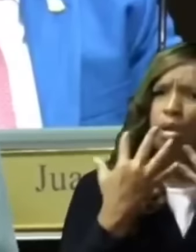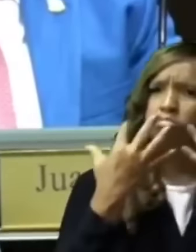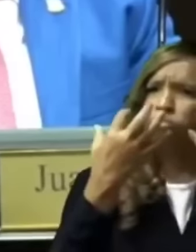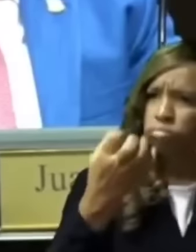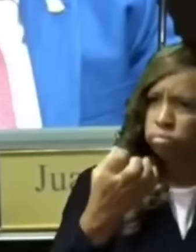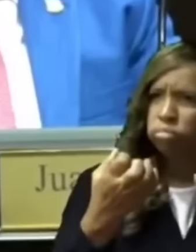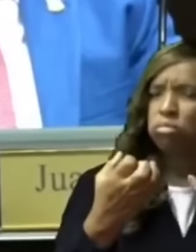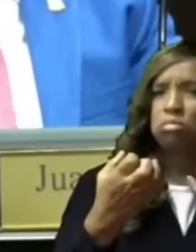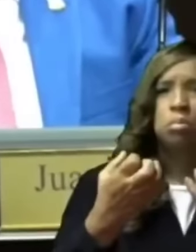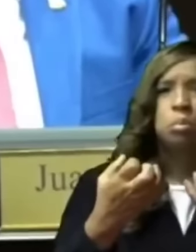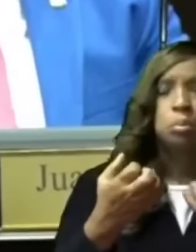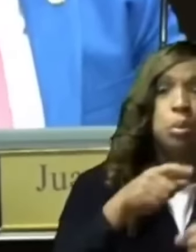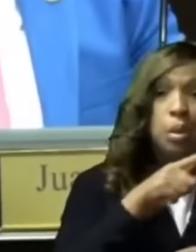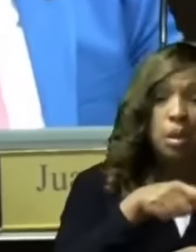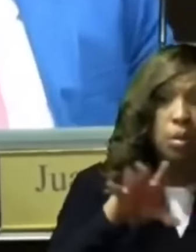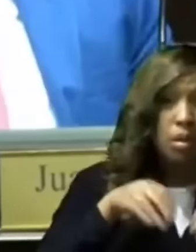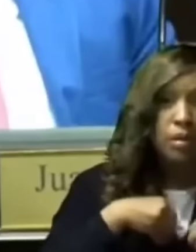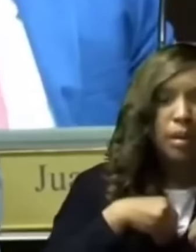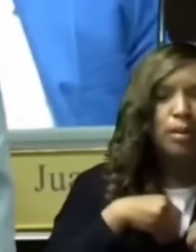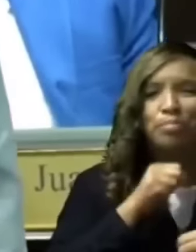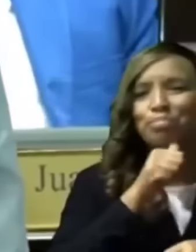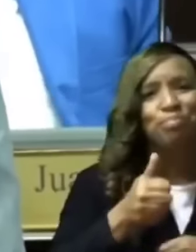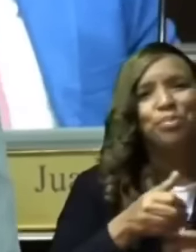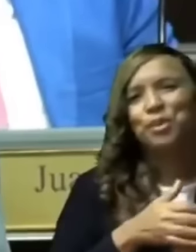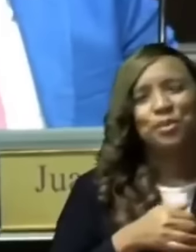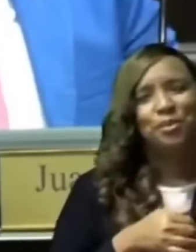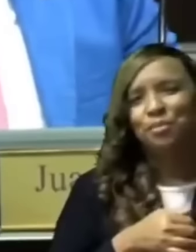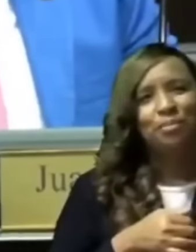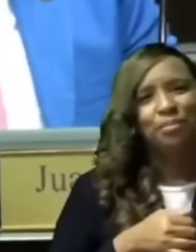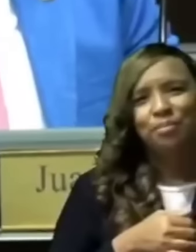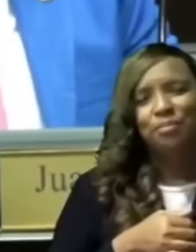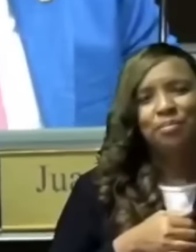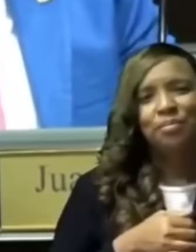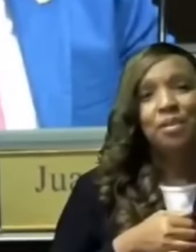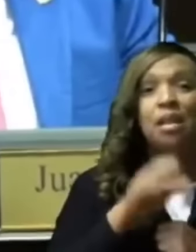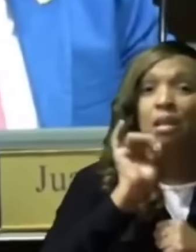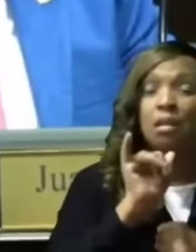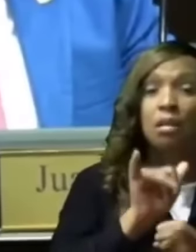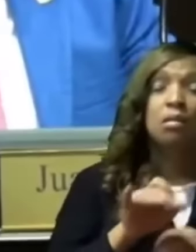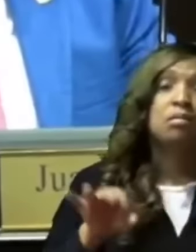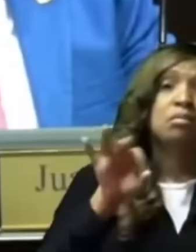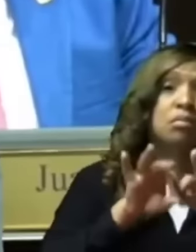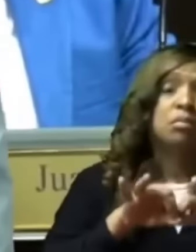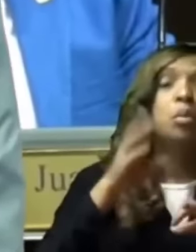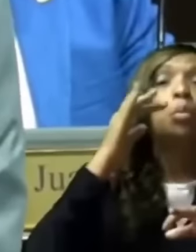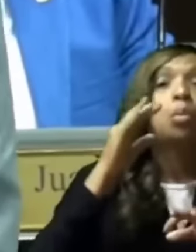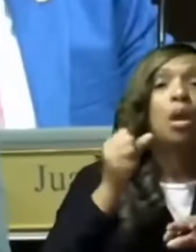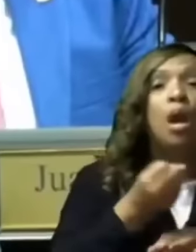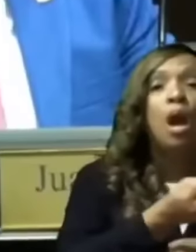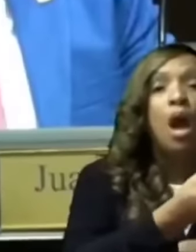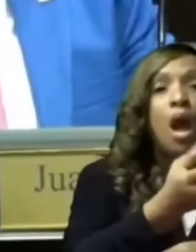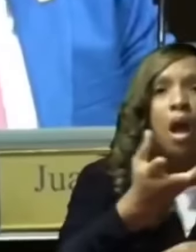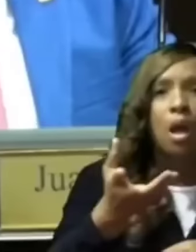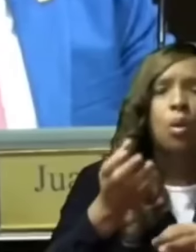que mínimamente le daría la participación al pueblo dominicano a través de alguna personalidad e